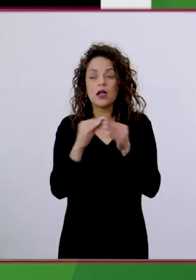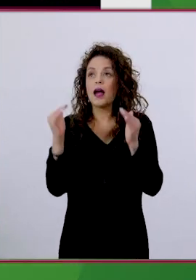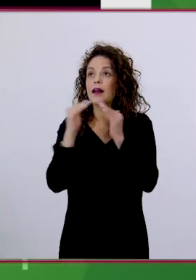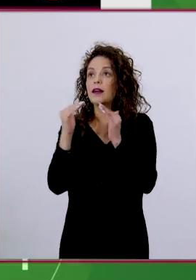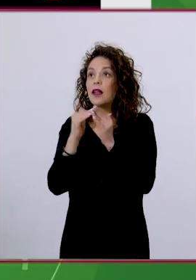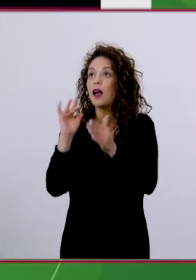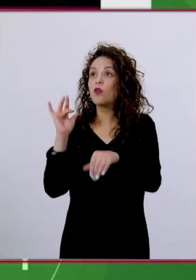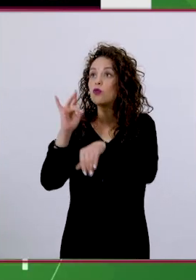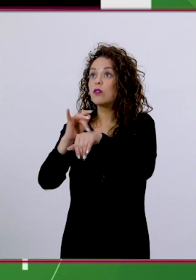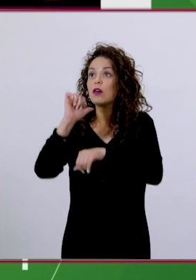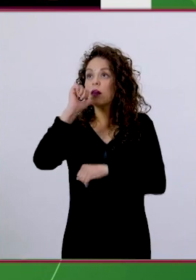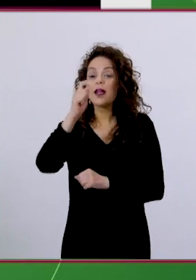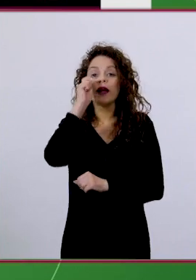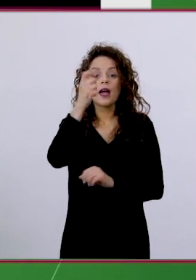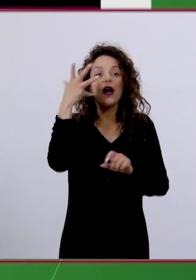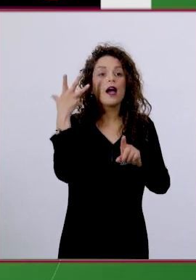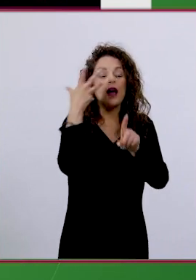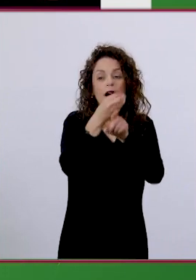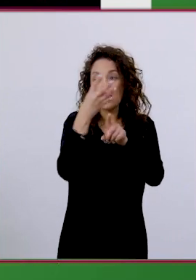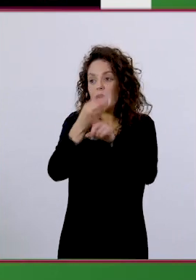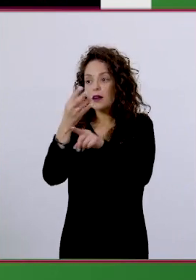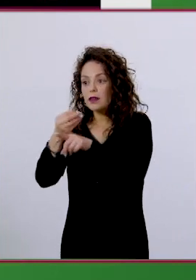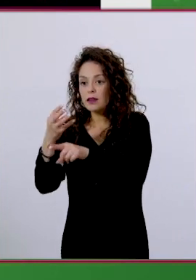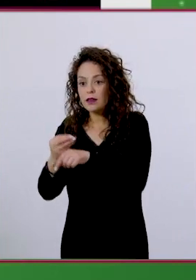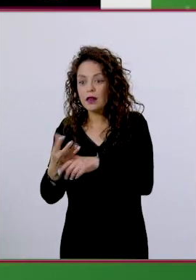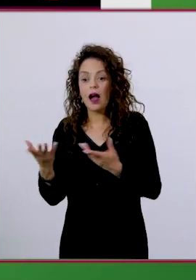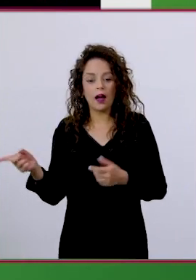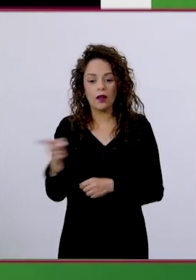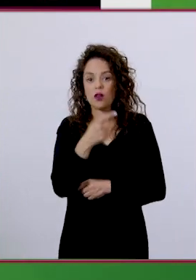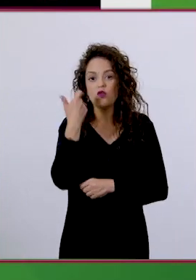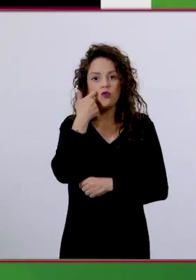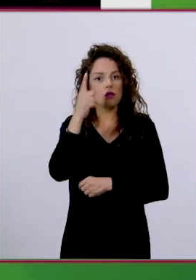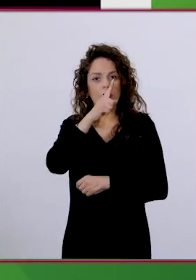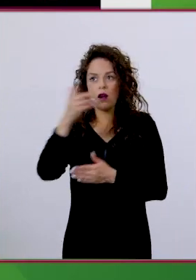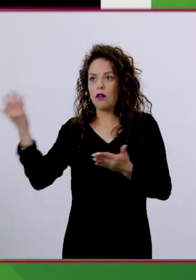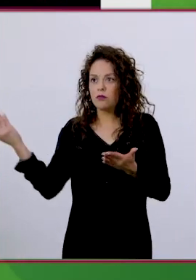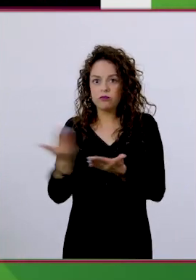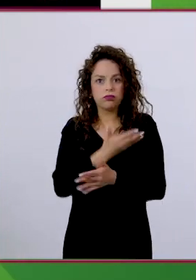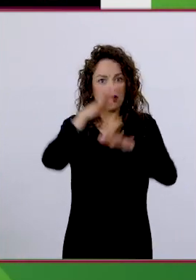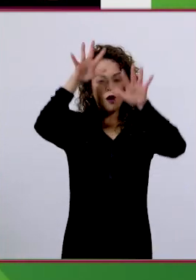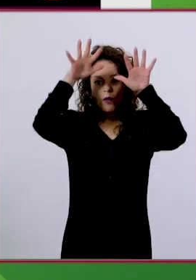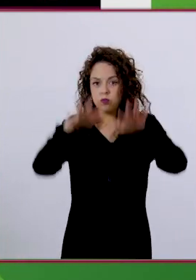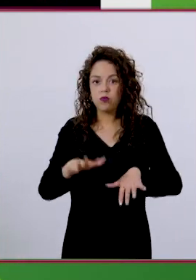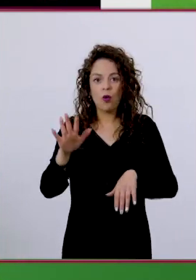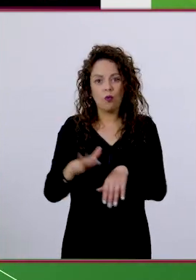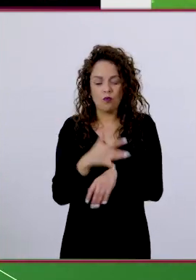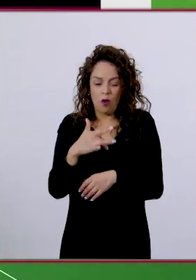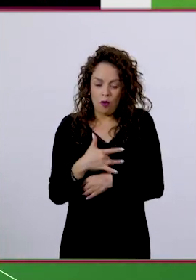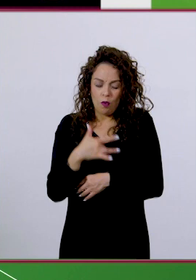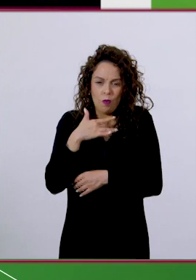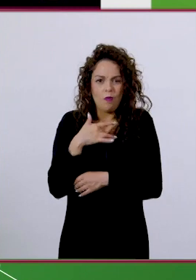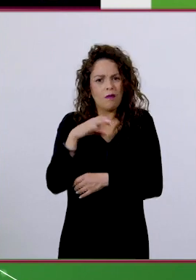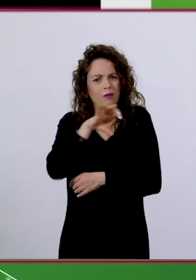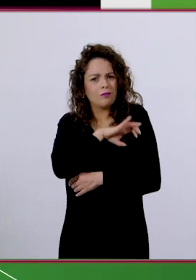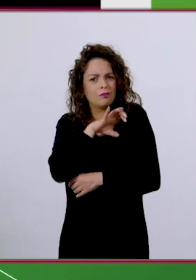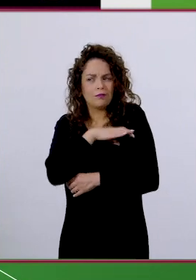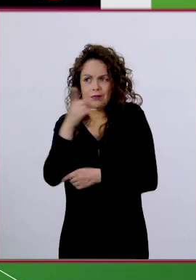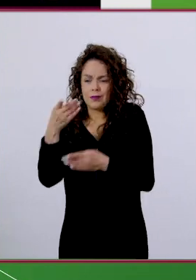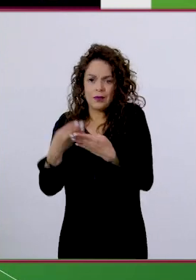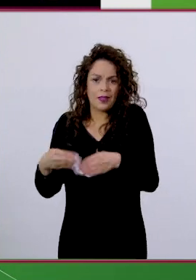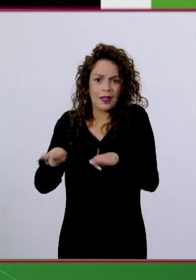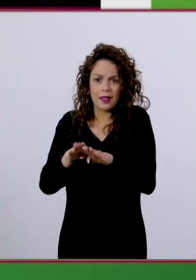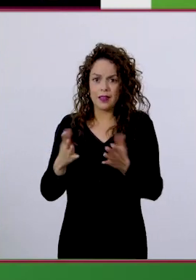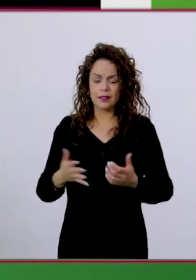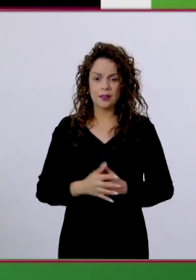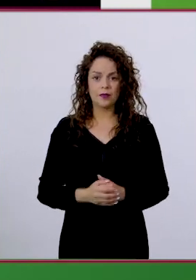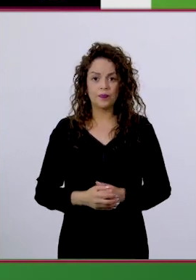iba a hacer era repararla, no querían tirarla, no querían hacer nada justo por este apego emocional que tenían con ellos. Y también el